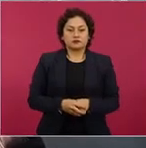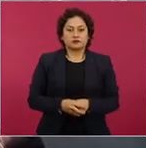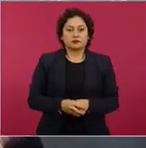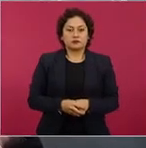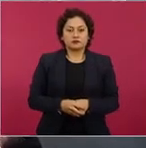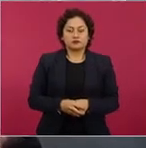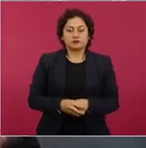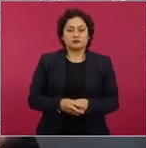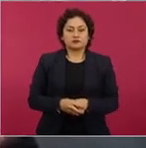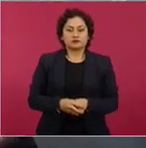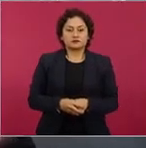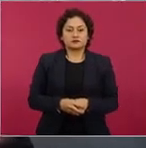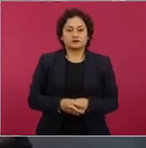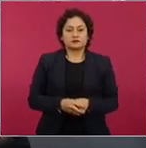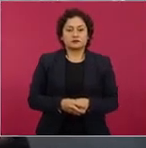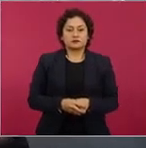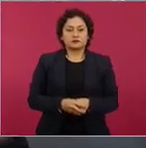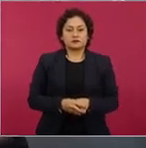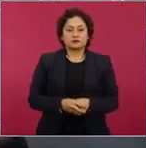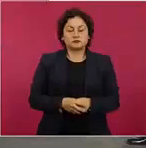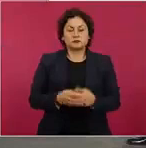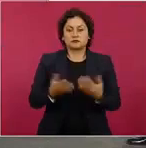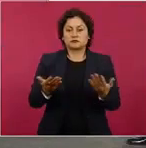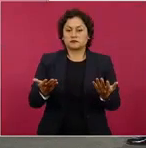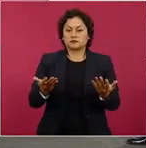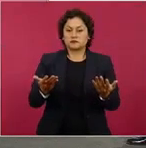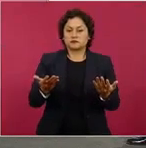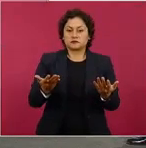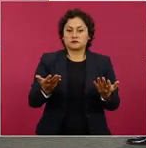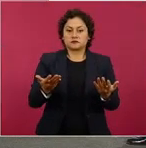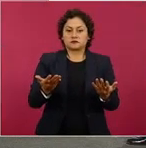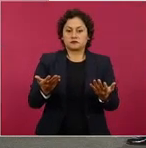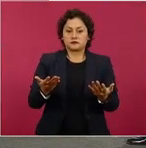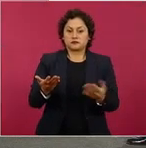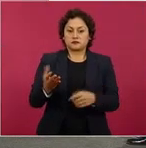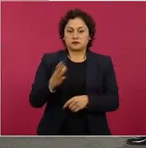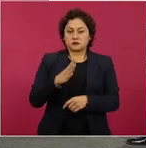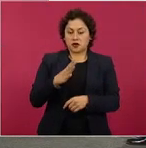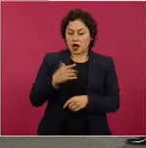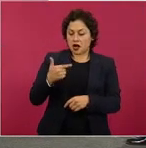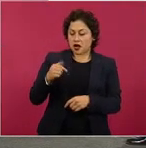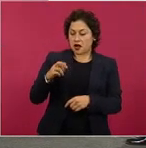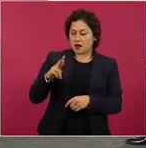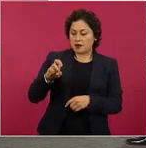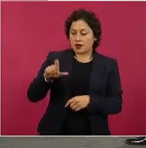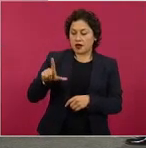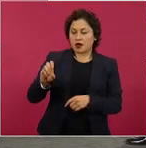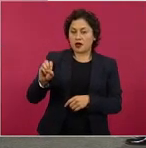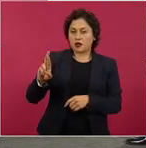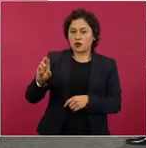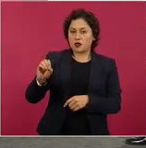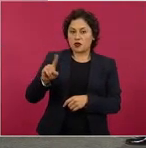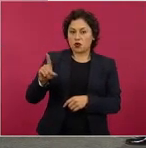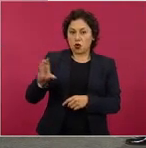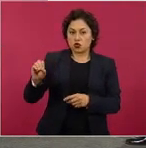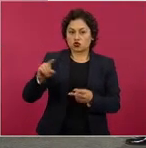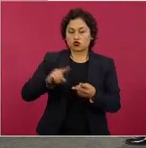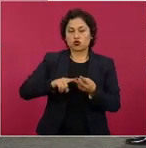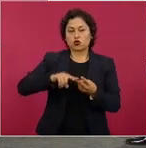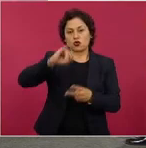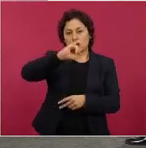Pues tengo con los del Gabriel Orozco, la jefa de